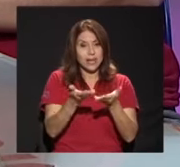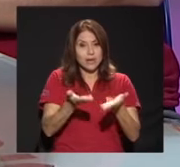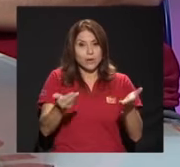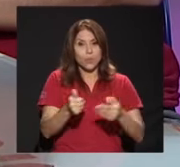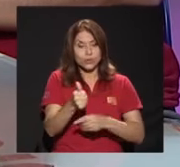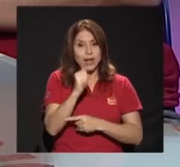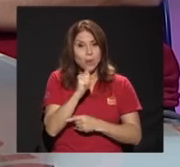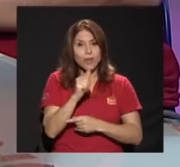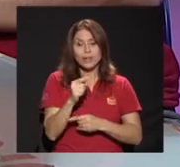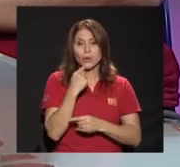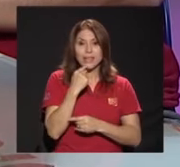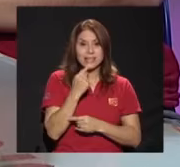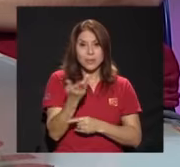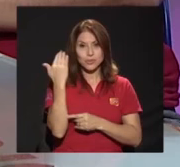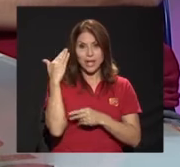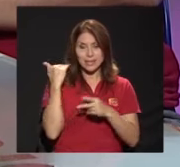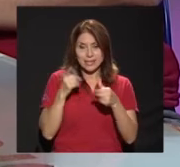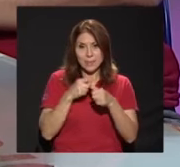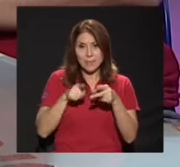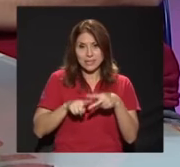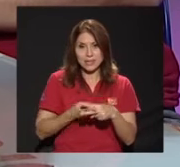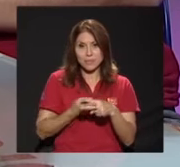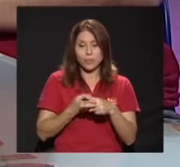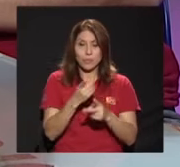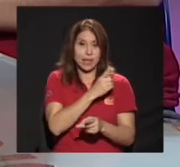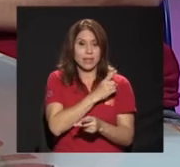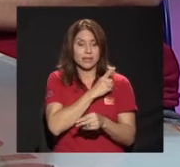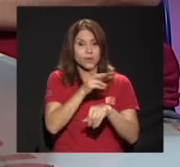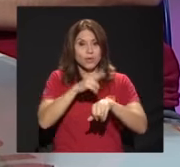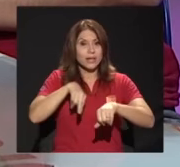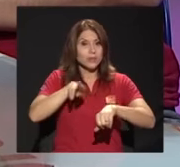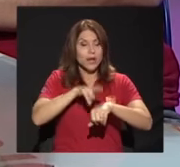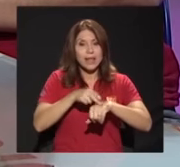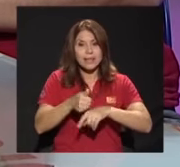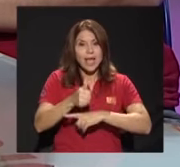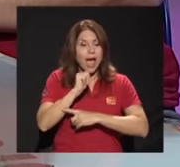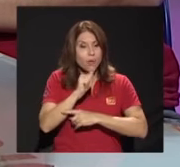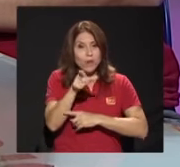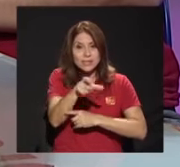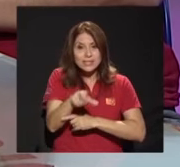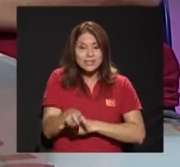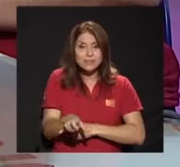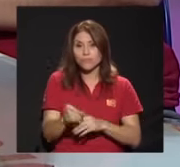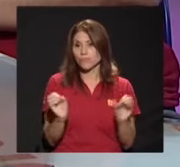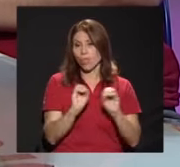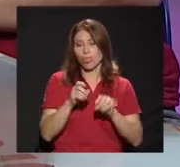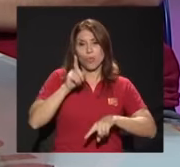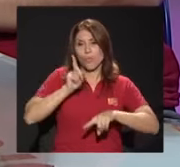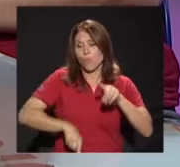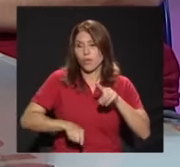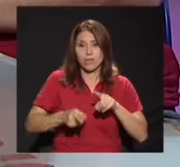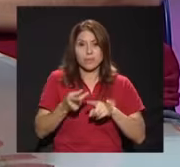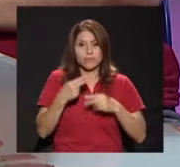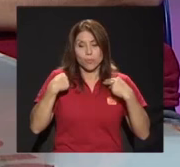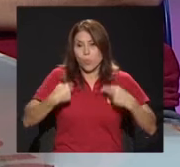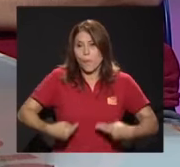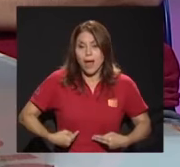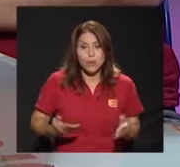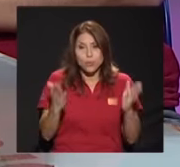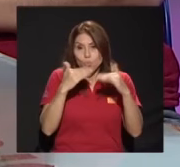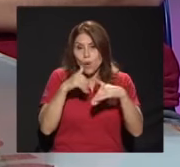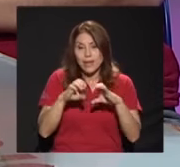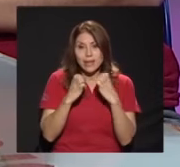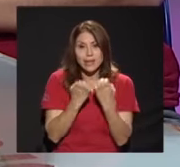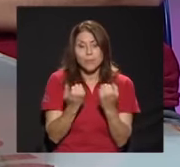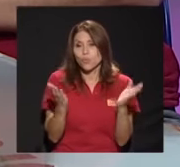este momento la Dirección Nacional de Aguas no tiene la capacidad, ni de recurso humano, ni de recurso económico, ni de gestión precisamente,